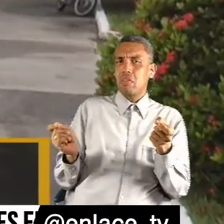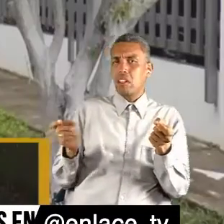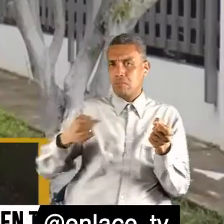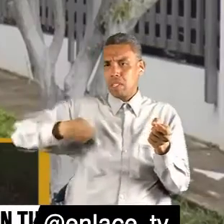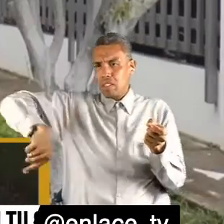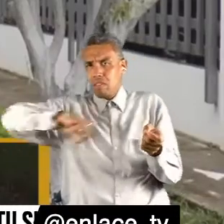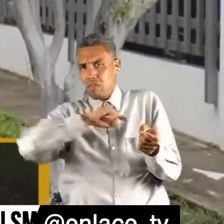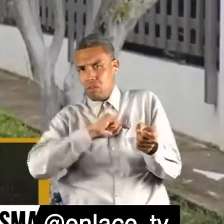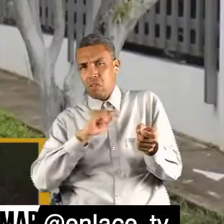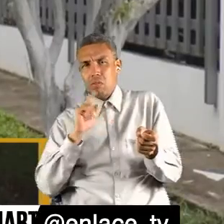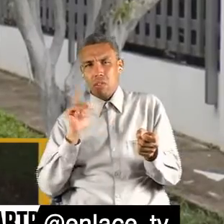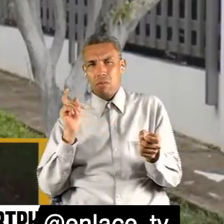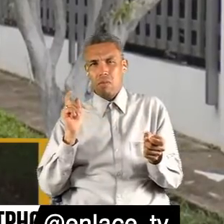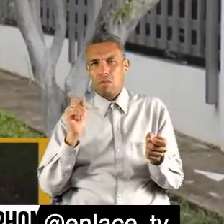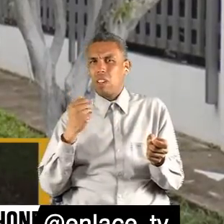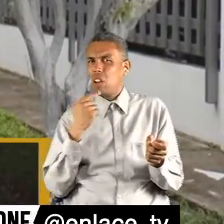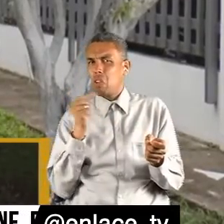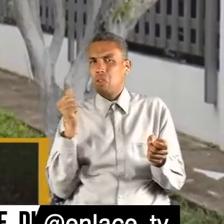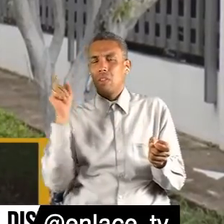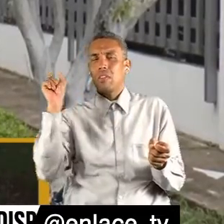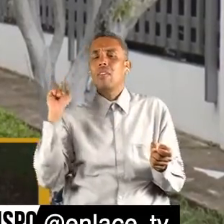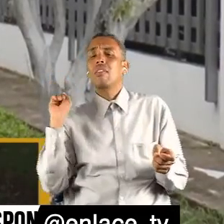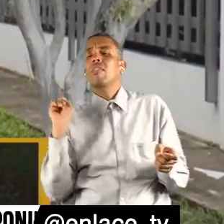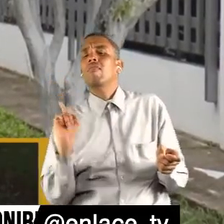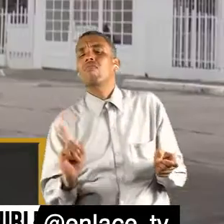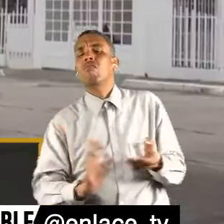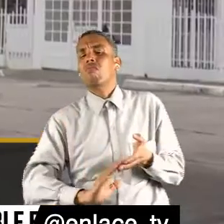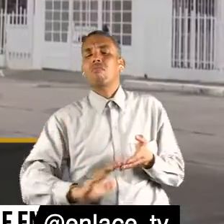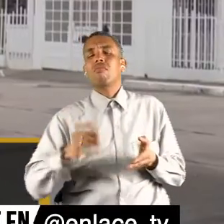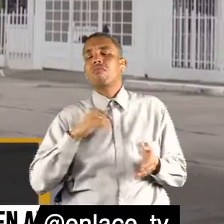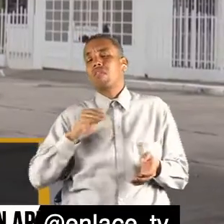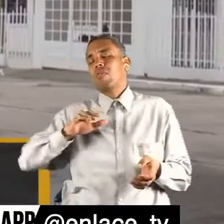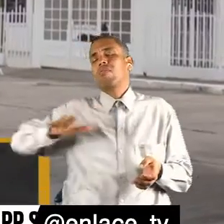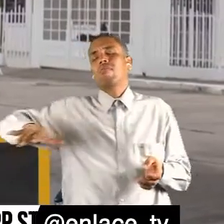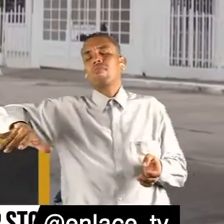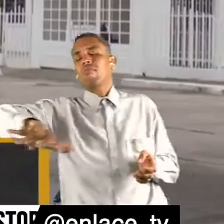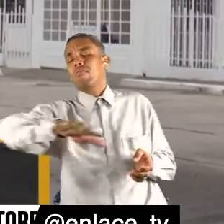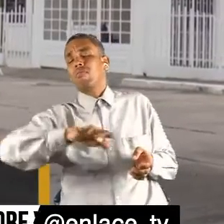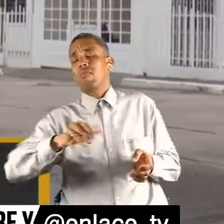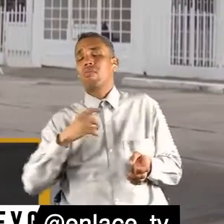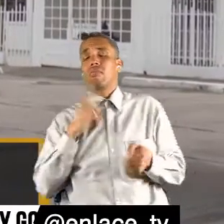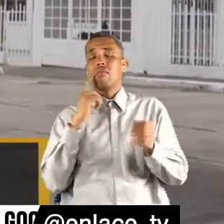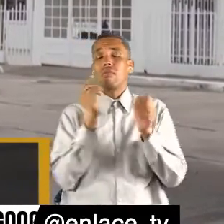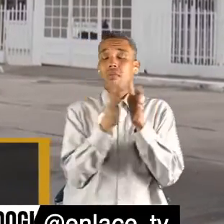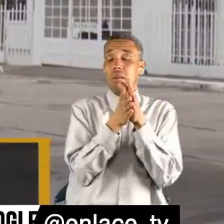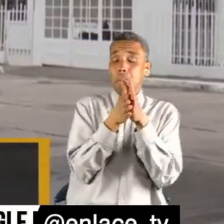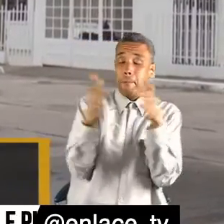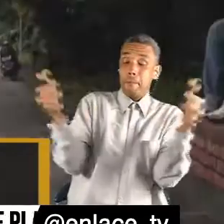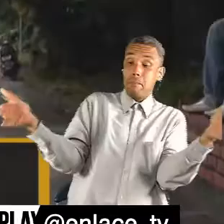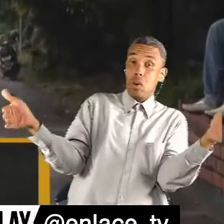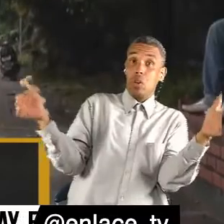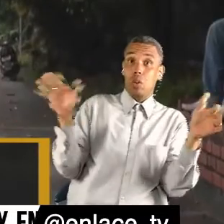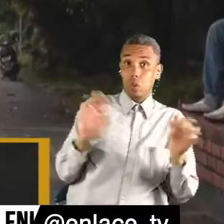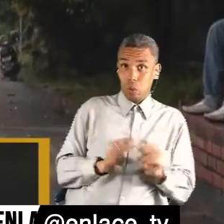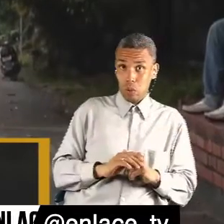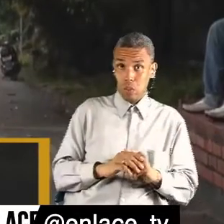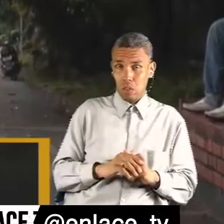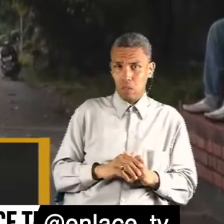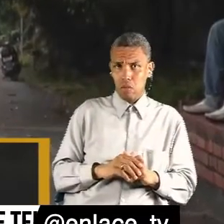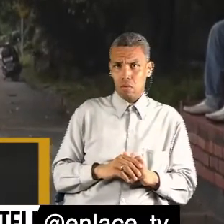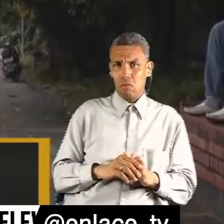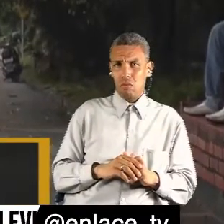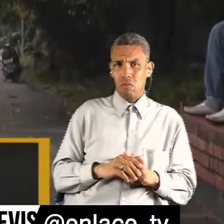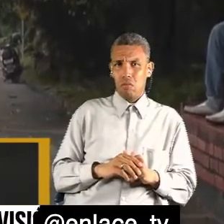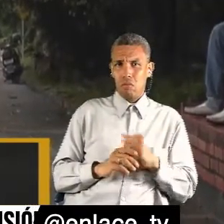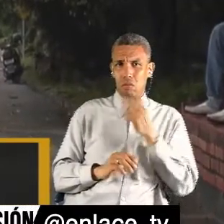que la Junta de Acción Comunal cedió en el año 2009 a la Alcaldía Municipal para desarrollar proyectos de interés comunitario.